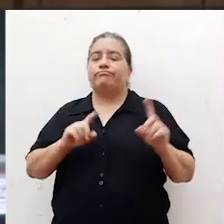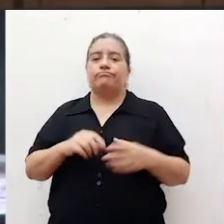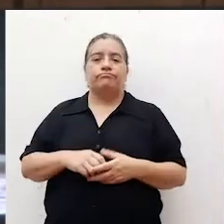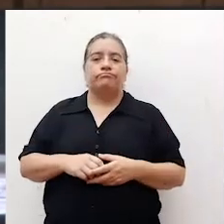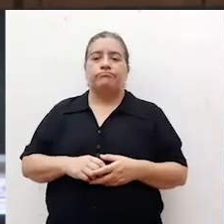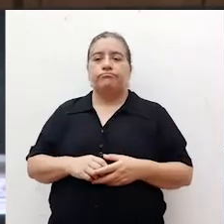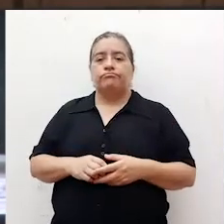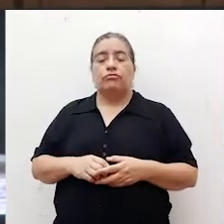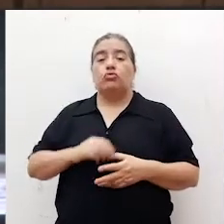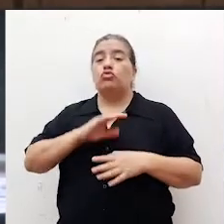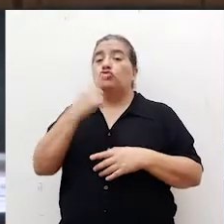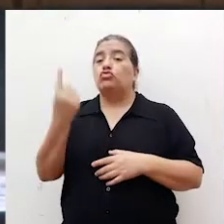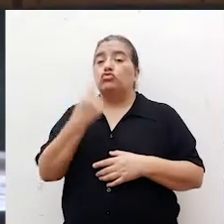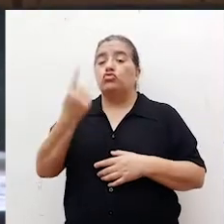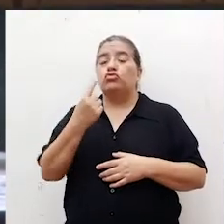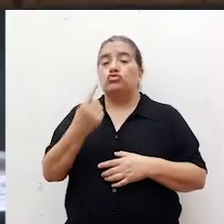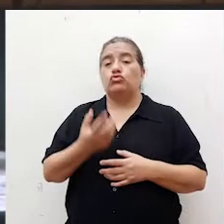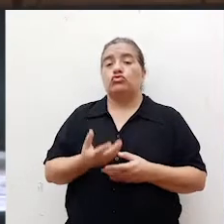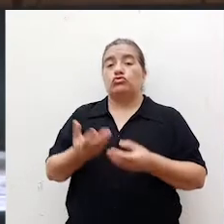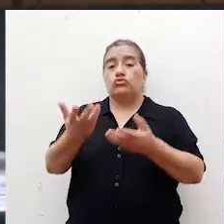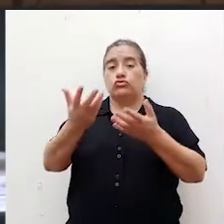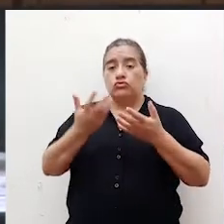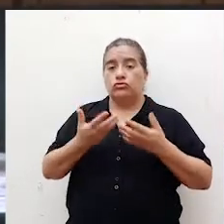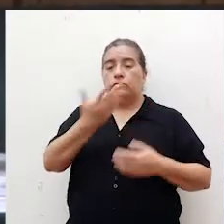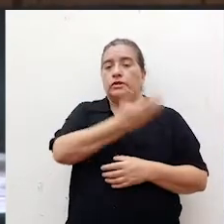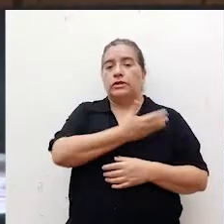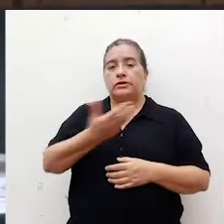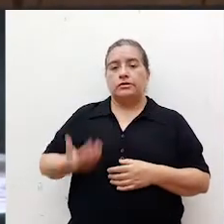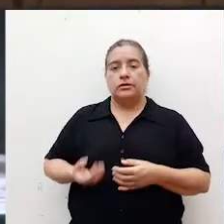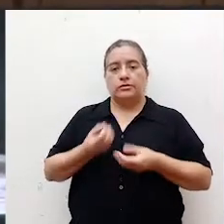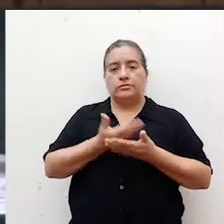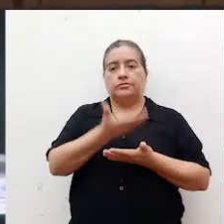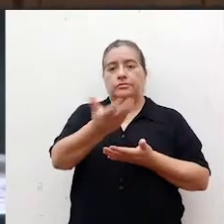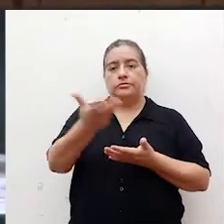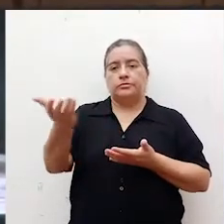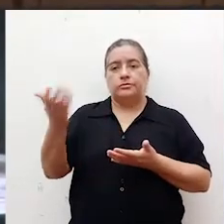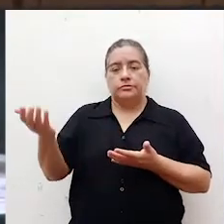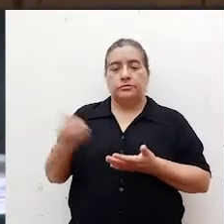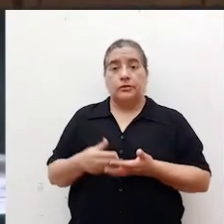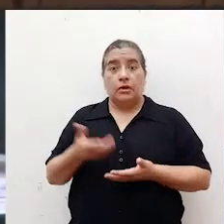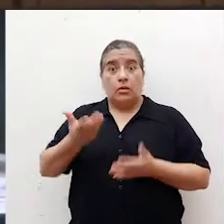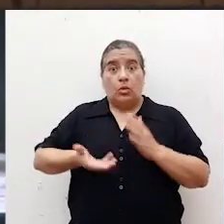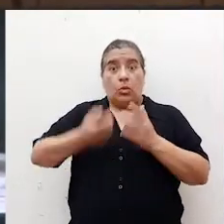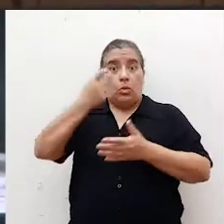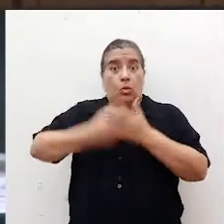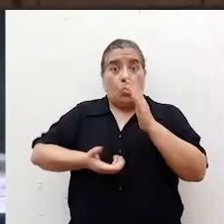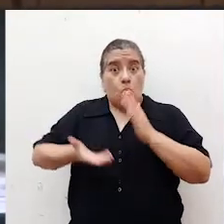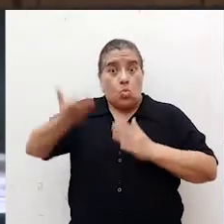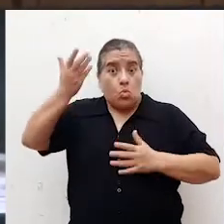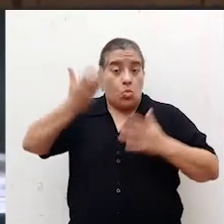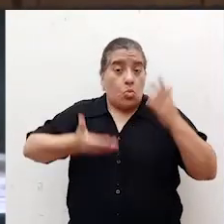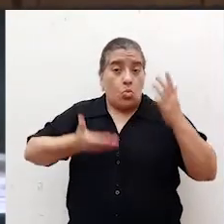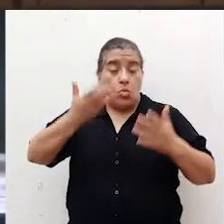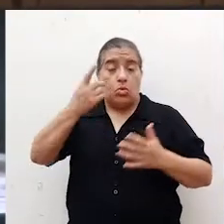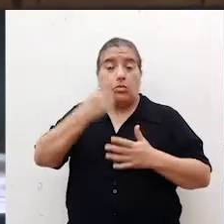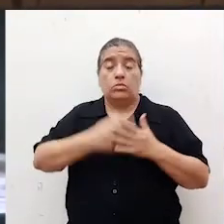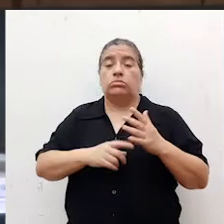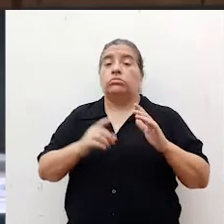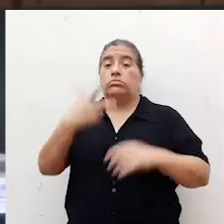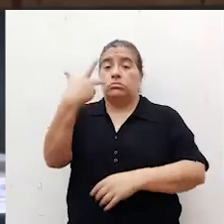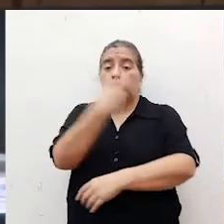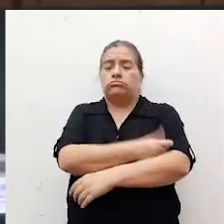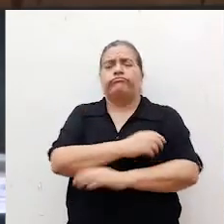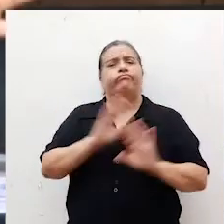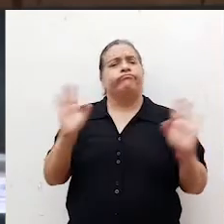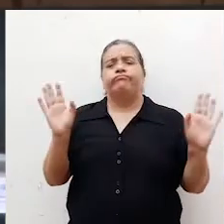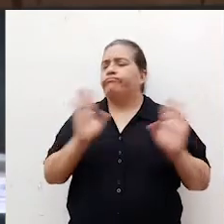en el portafolio o en el arco de posibilidades, desde reponerlos hasta que sea el Poder Judicial que los reponga,